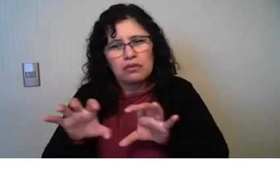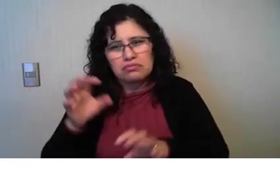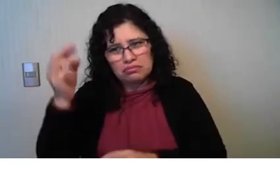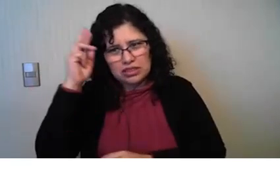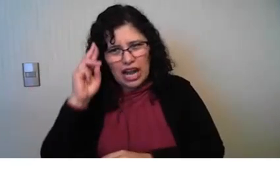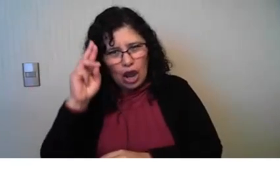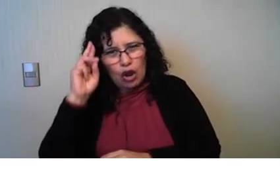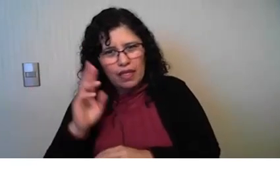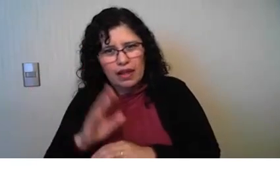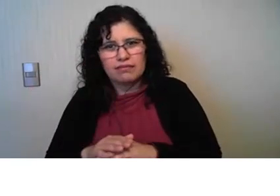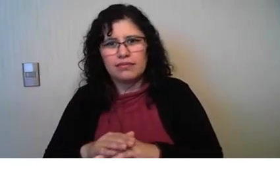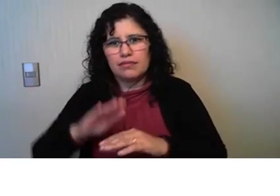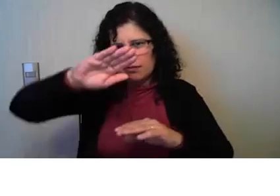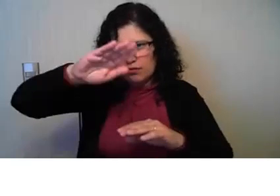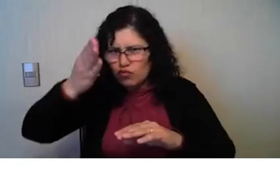de lo que uno vaya a evaluar.